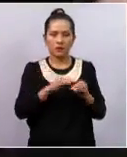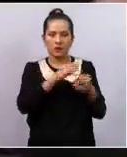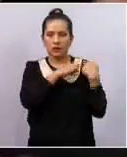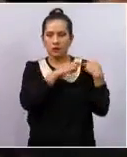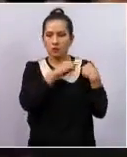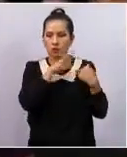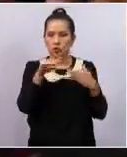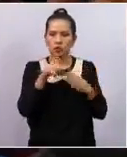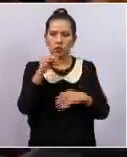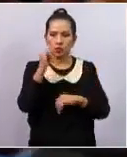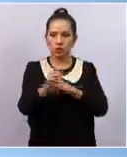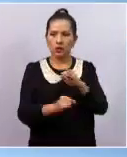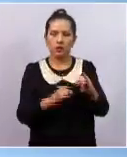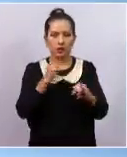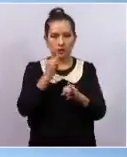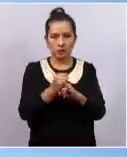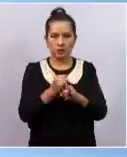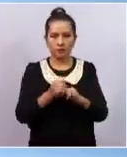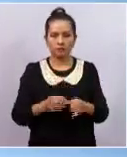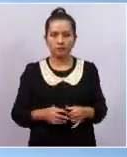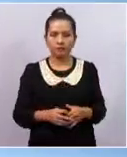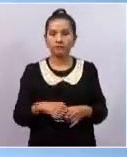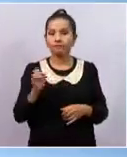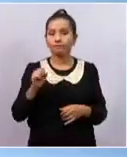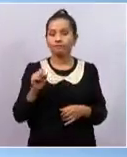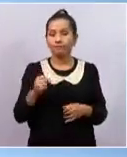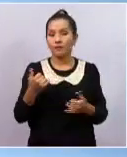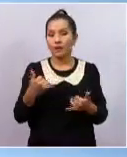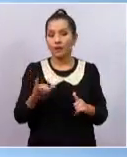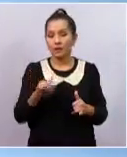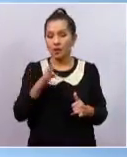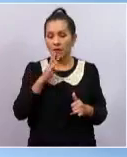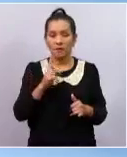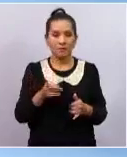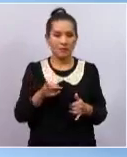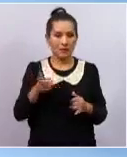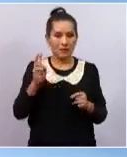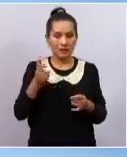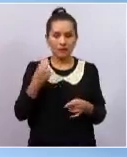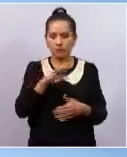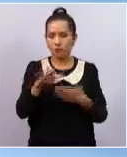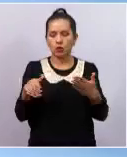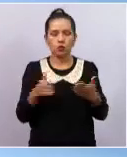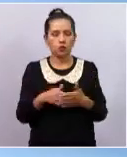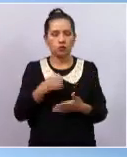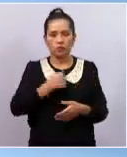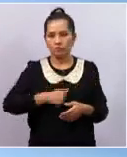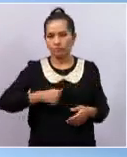nivel internacional seguimos hablando de estos hechos que realmente golpean y lamentan muchísimo